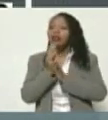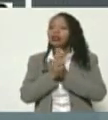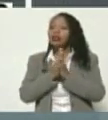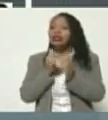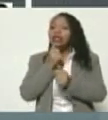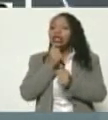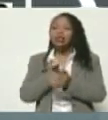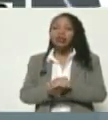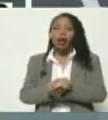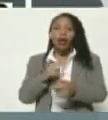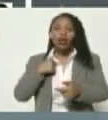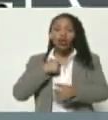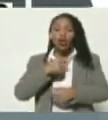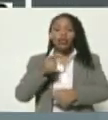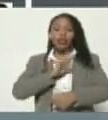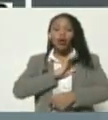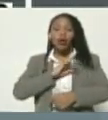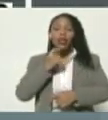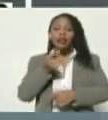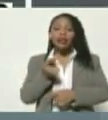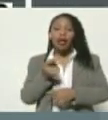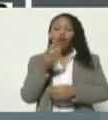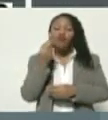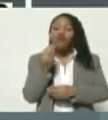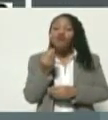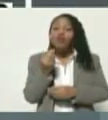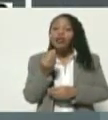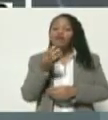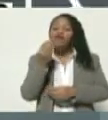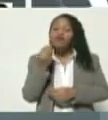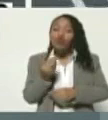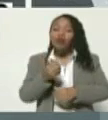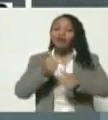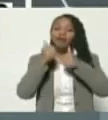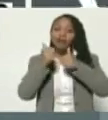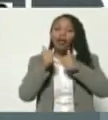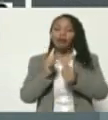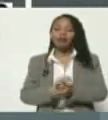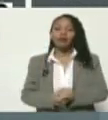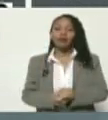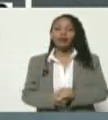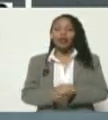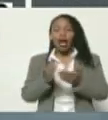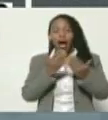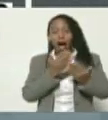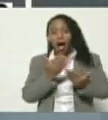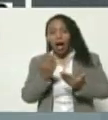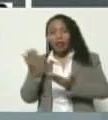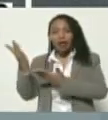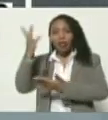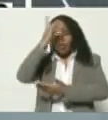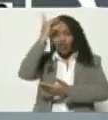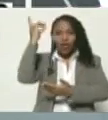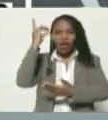Yo lo que les puedo decir es que quedaron muy, pero muy bien. Adelante, Diosdado.